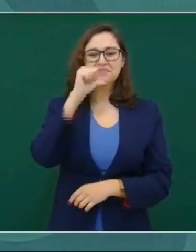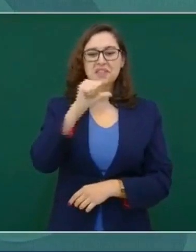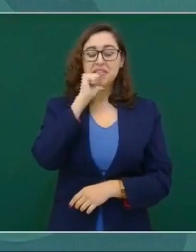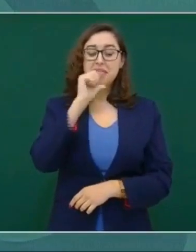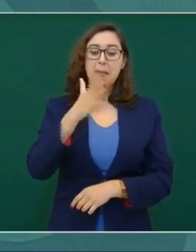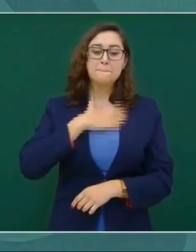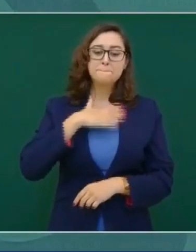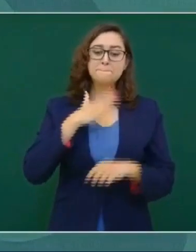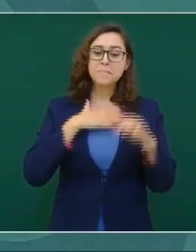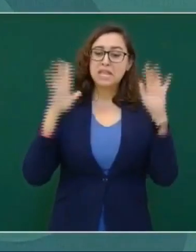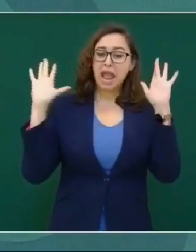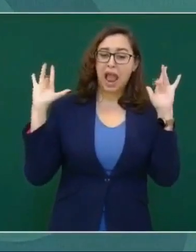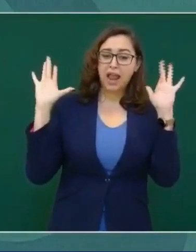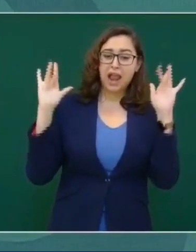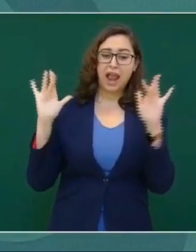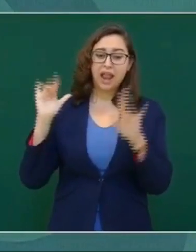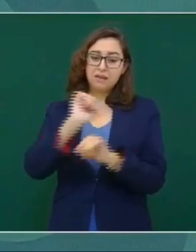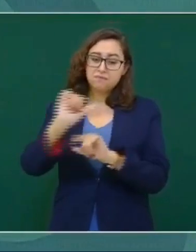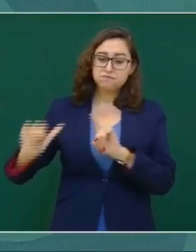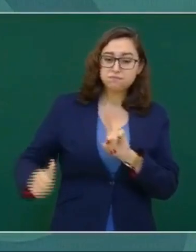de México.